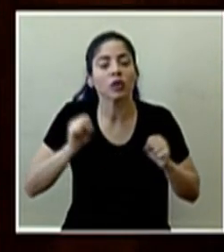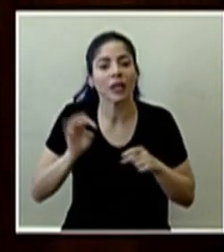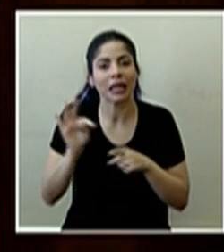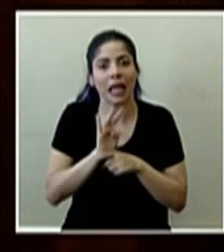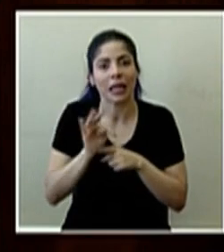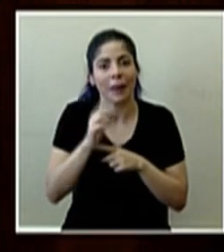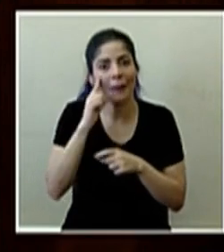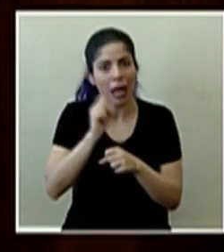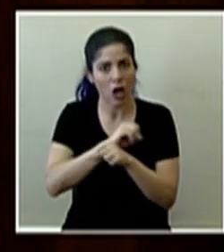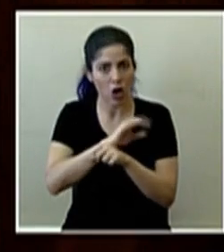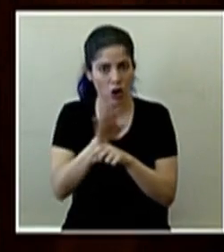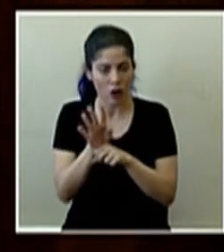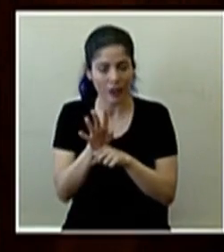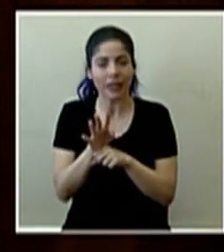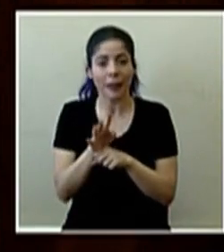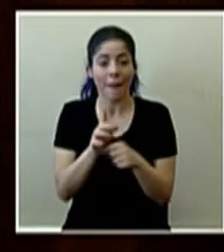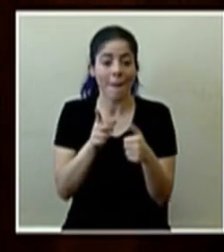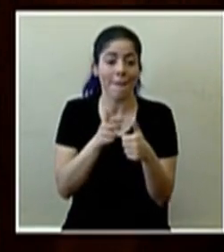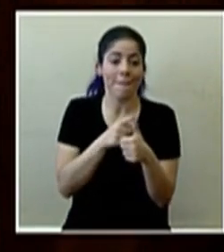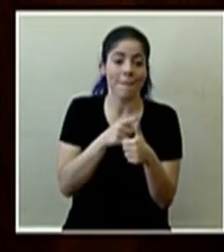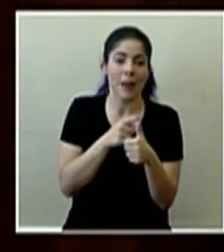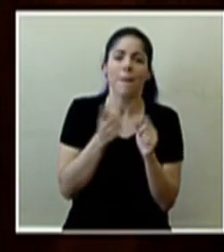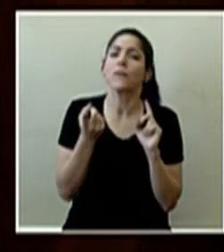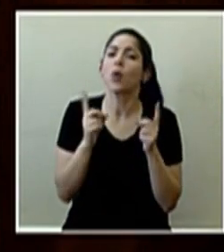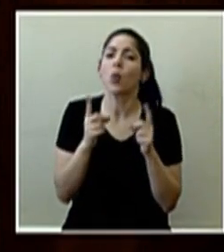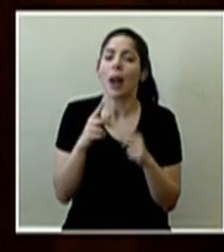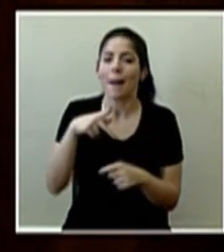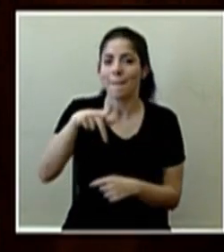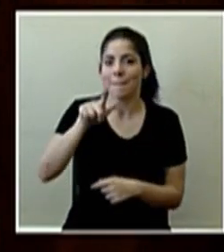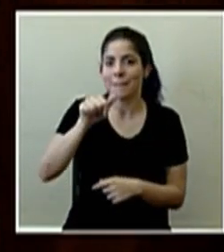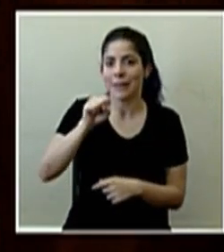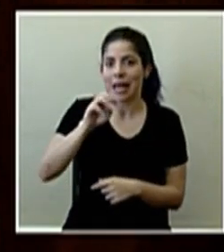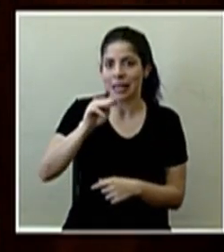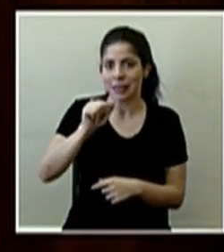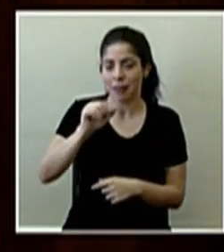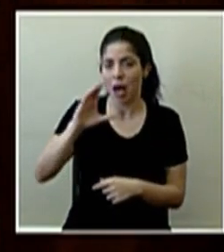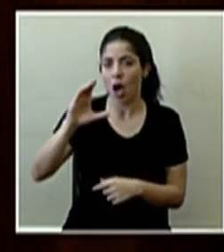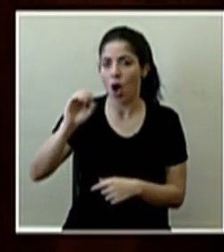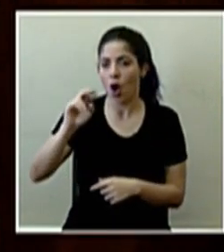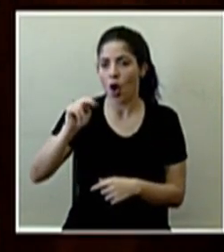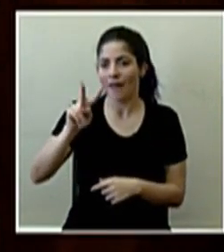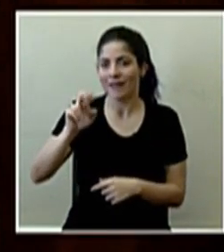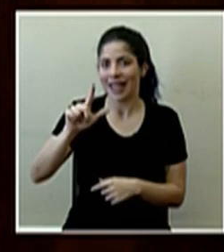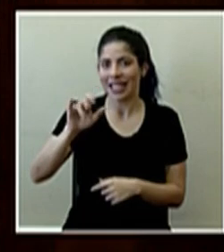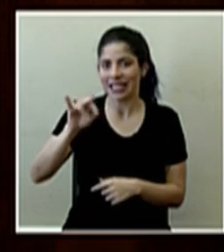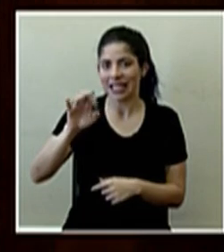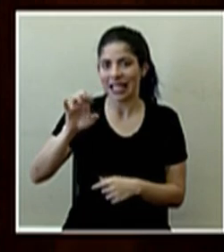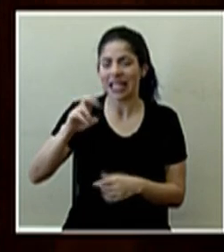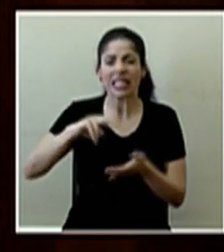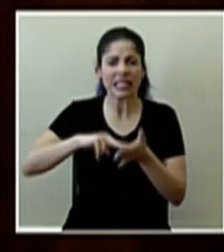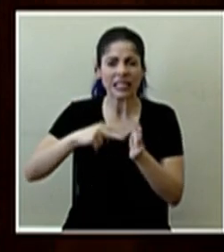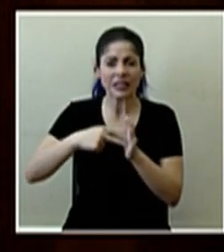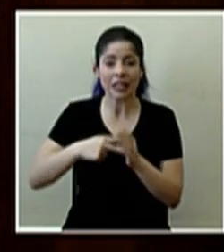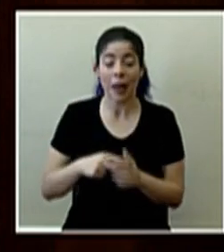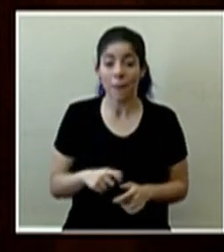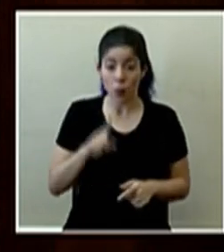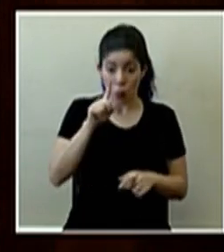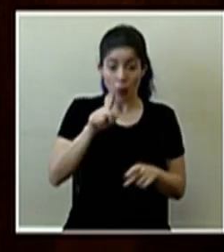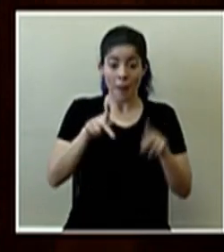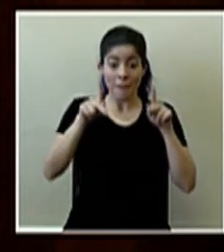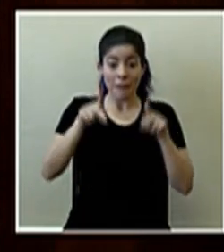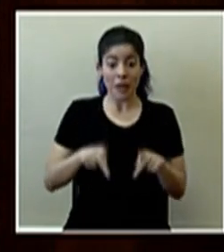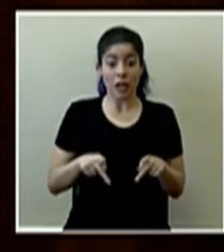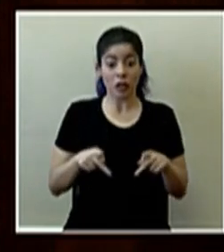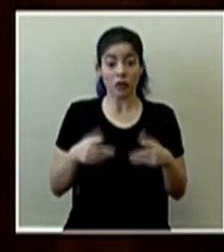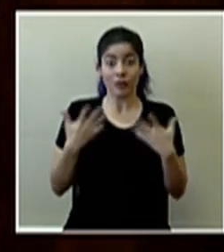para COVID-19. La primera es plasma convaleciente, que es básicamente tomar sangre de un paciente que